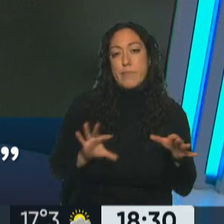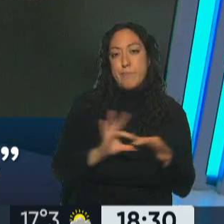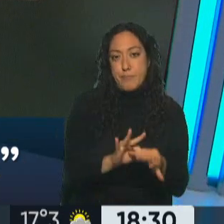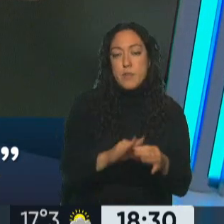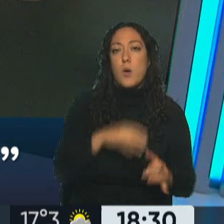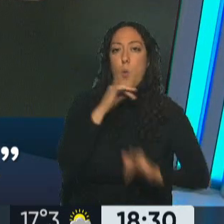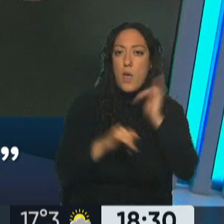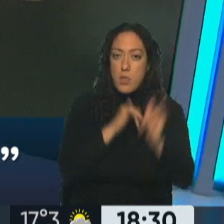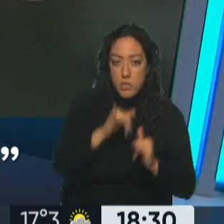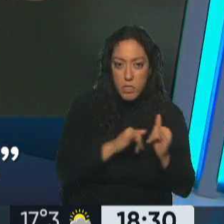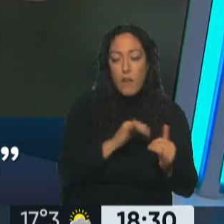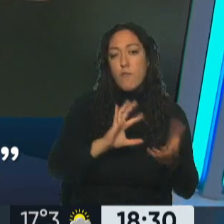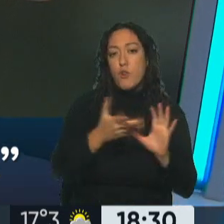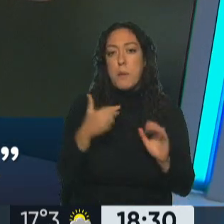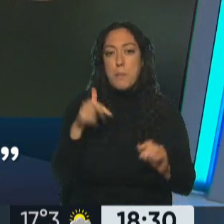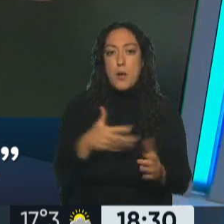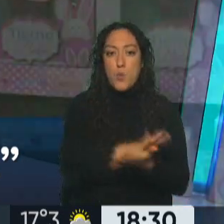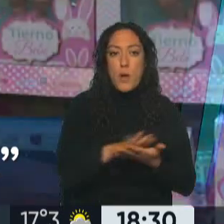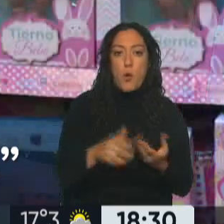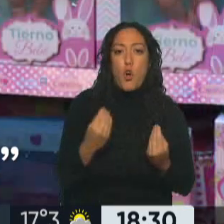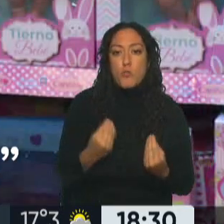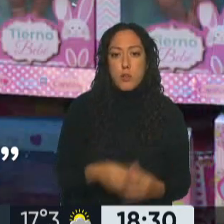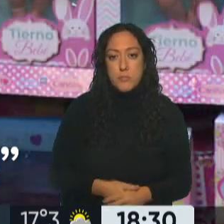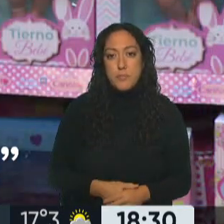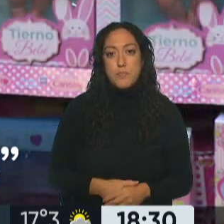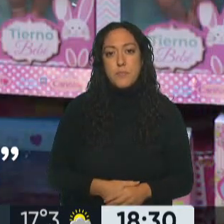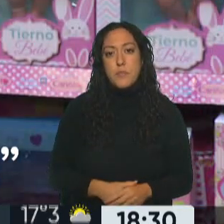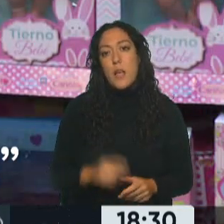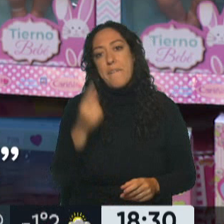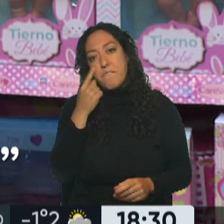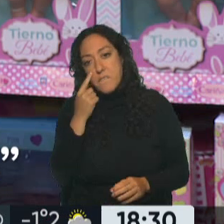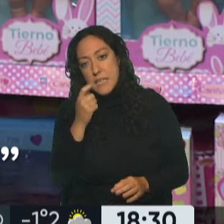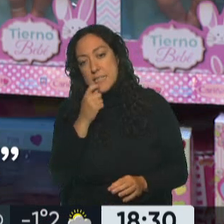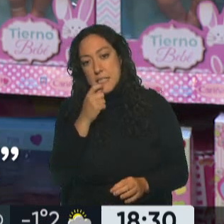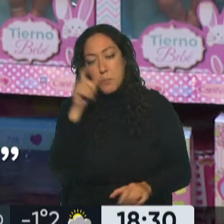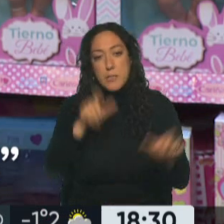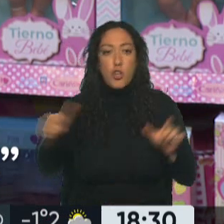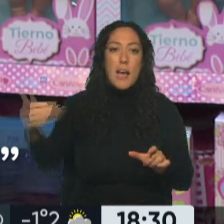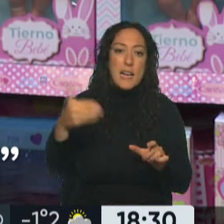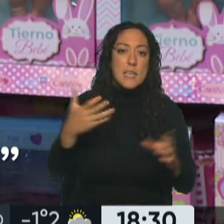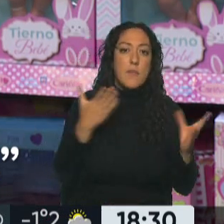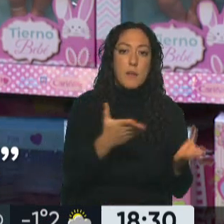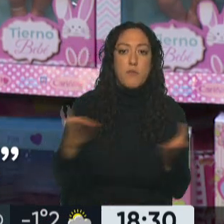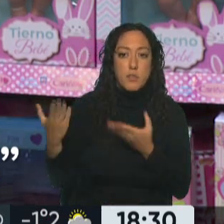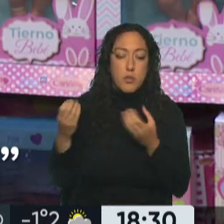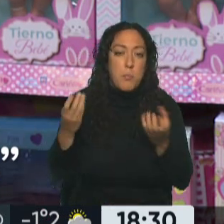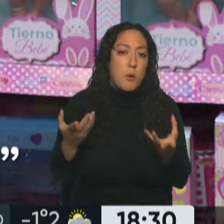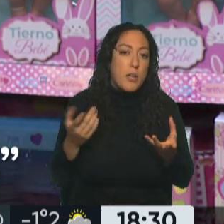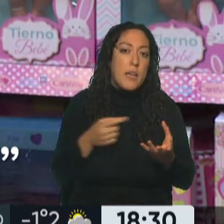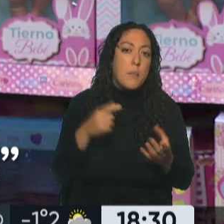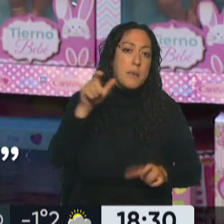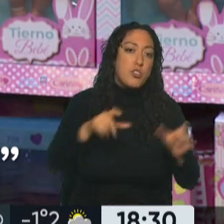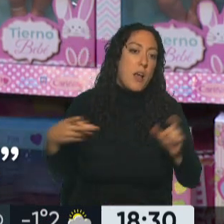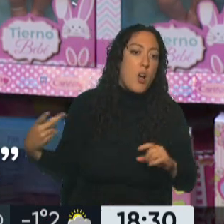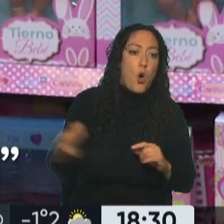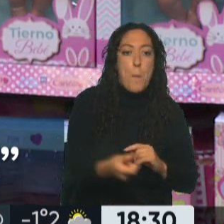nos cuenta cómo funciona este nuevo programa. Hay que ver si es un beneficio, sigue siendo un beneficio para el cliente, ¿no? Porque el consumidor a la hora de comprar